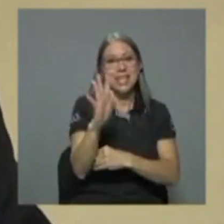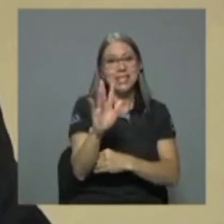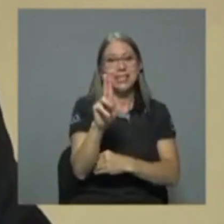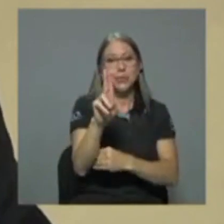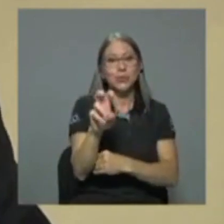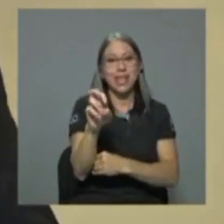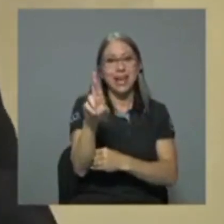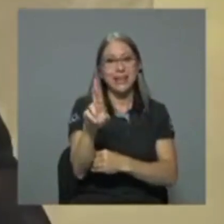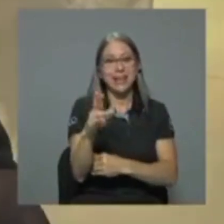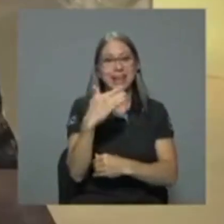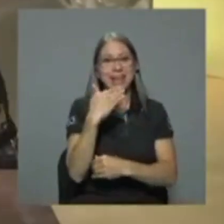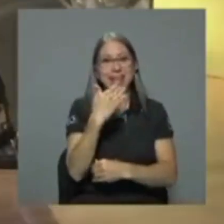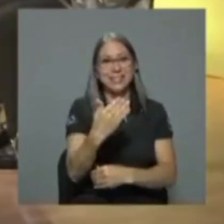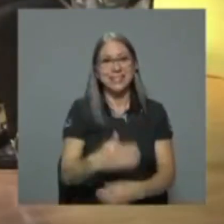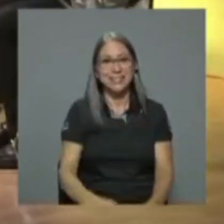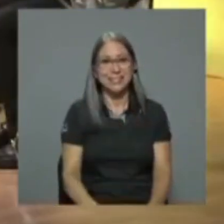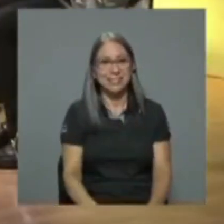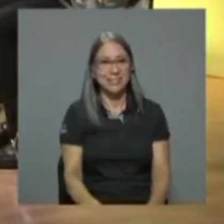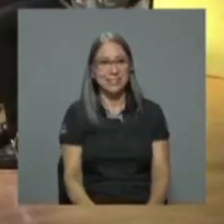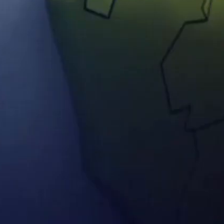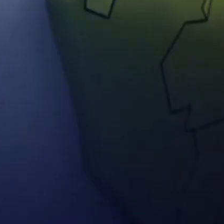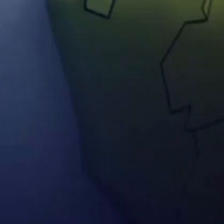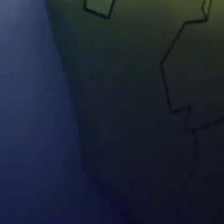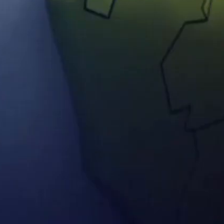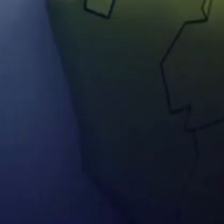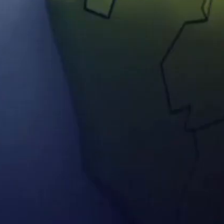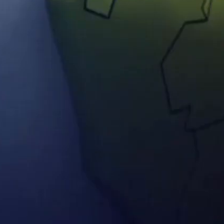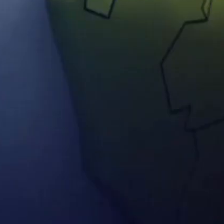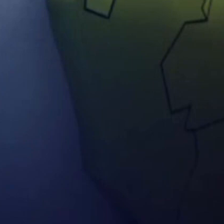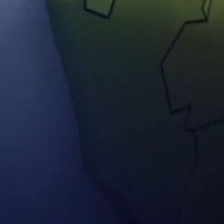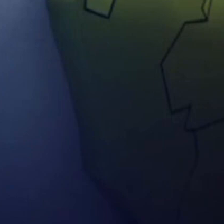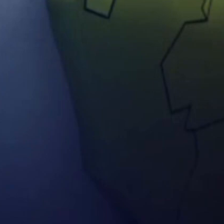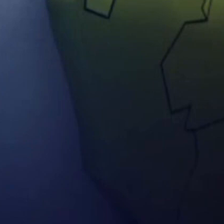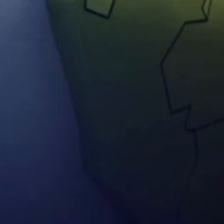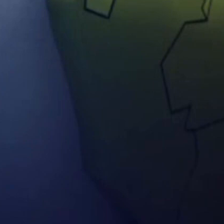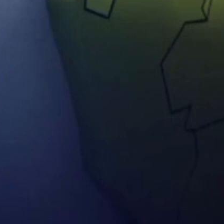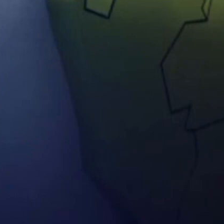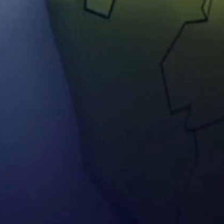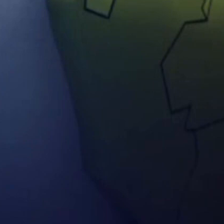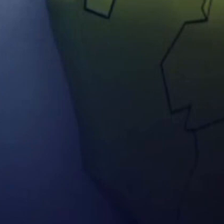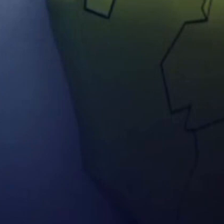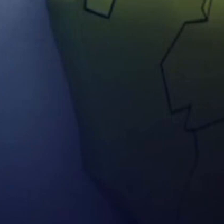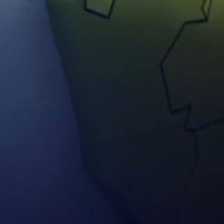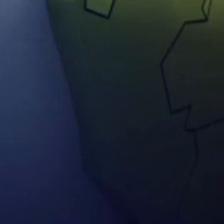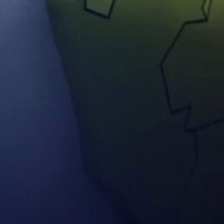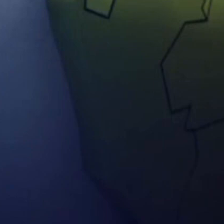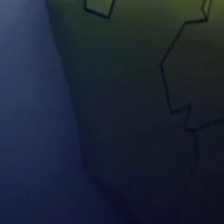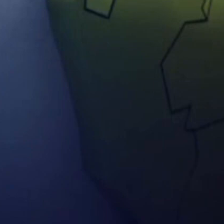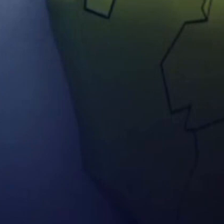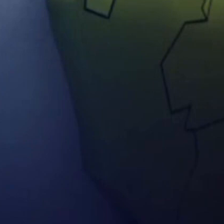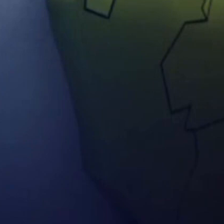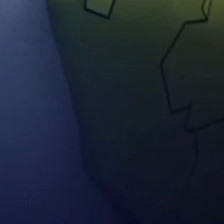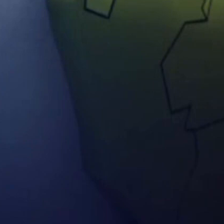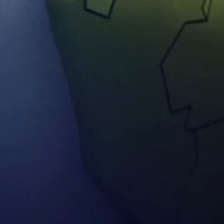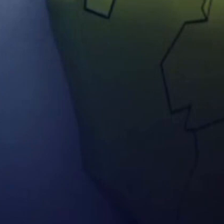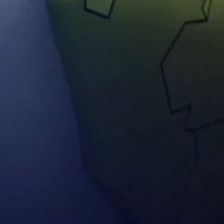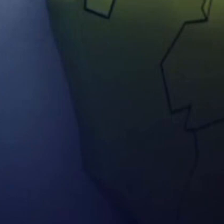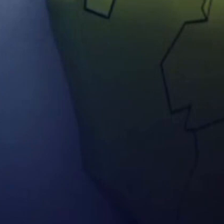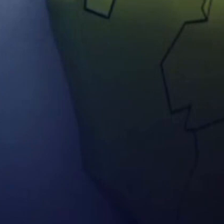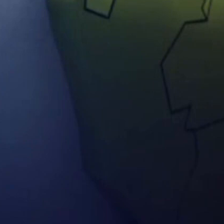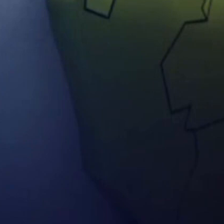UCR. Gracias. Muchas gracias.